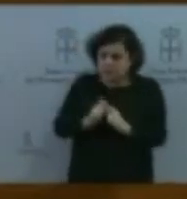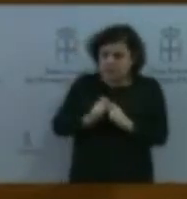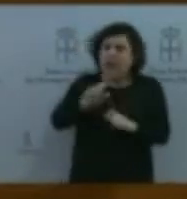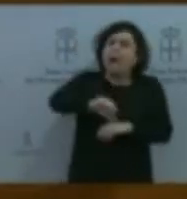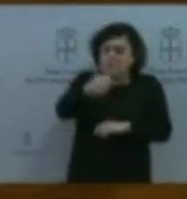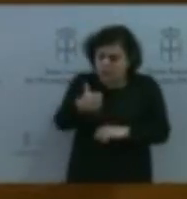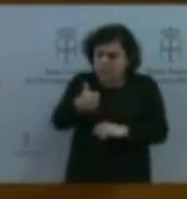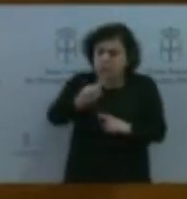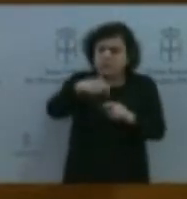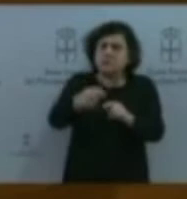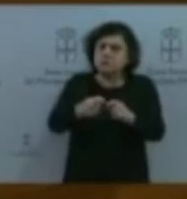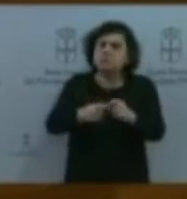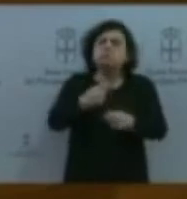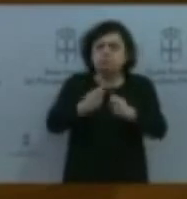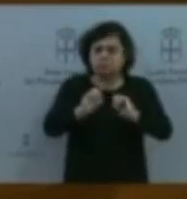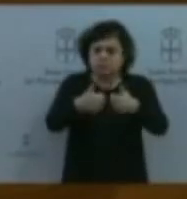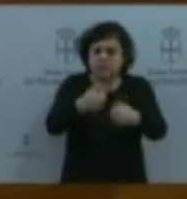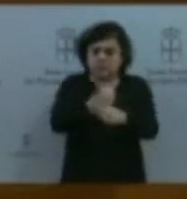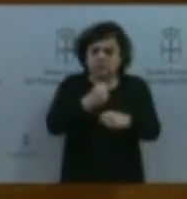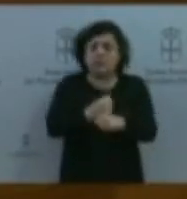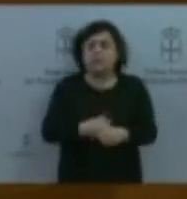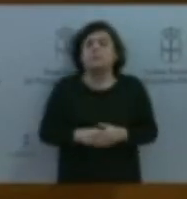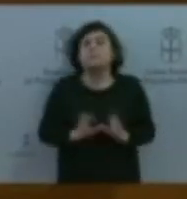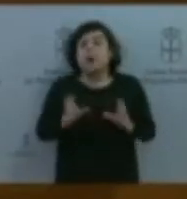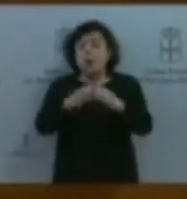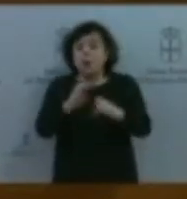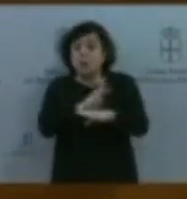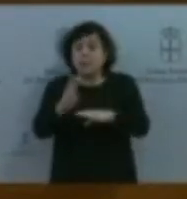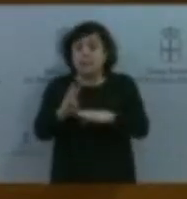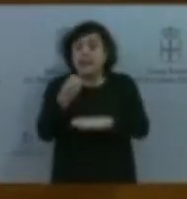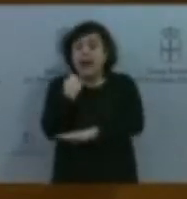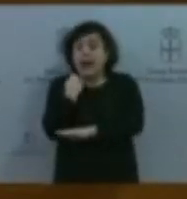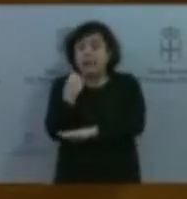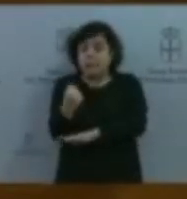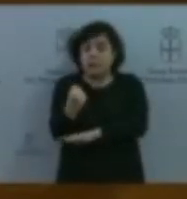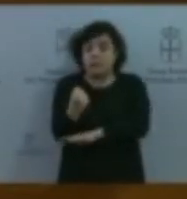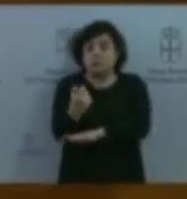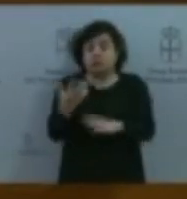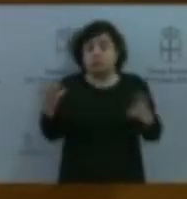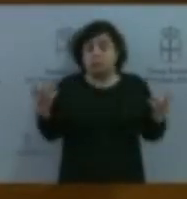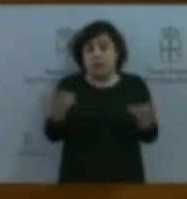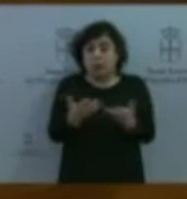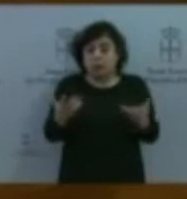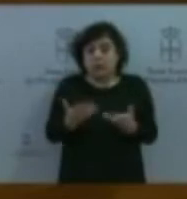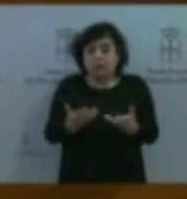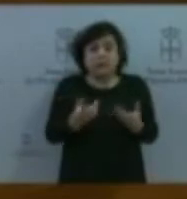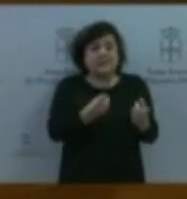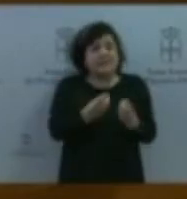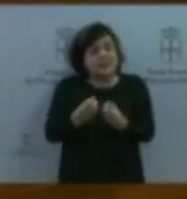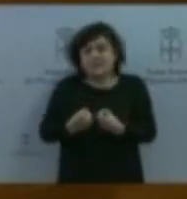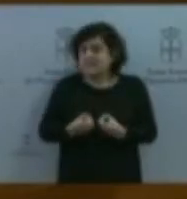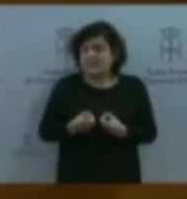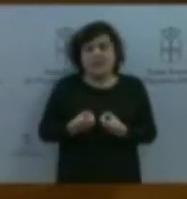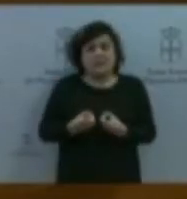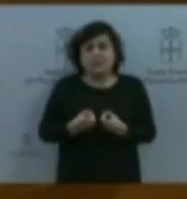Partido Popular, apoyamos la urgencia en la aprobación de un estatuto electrointensivo para tener un precio estable de